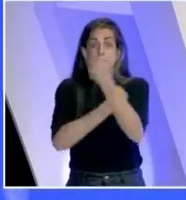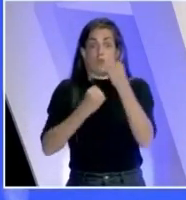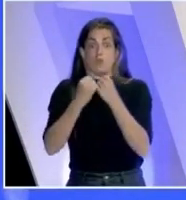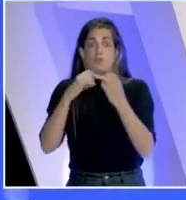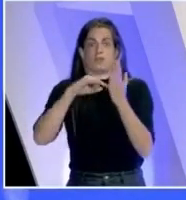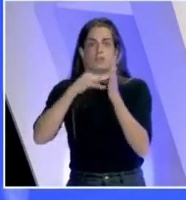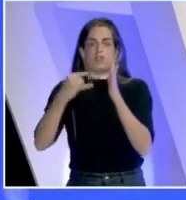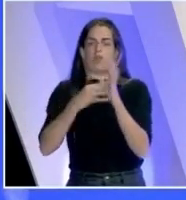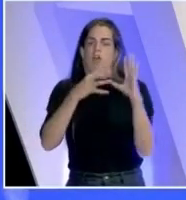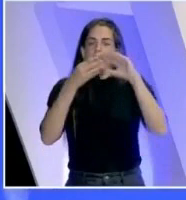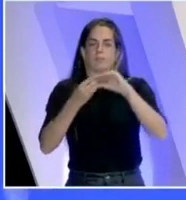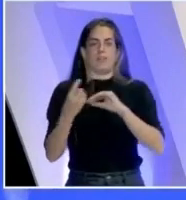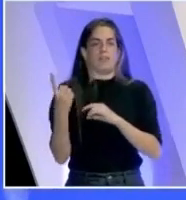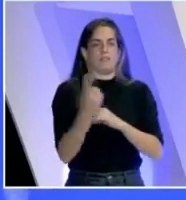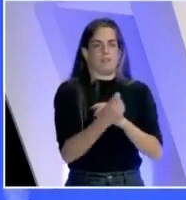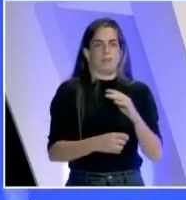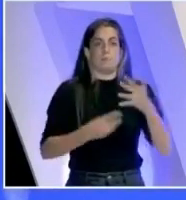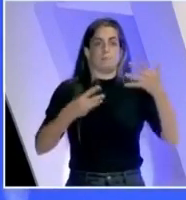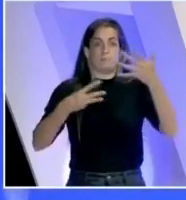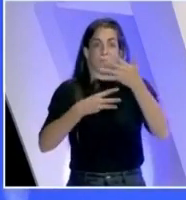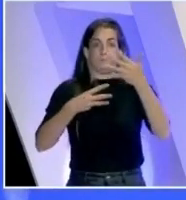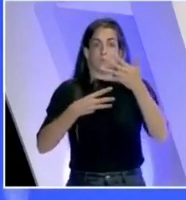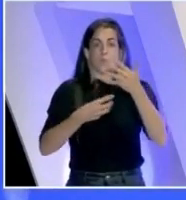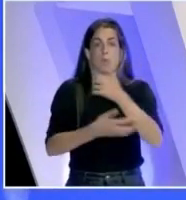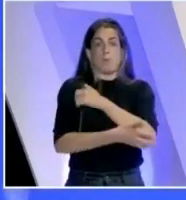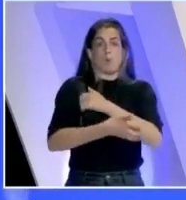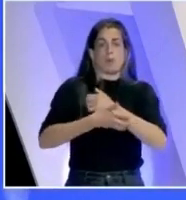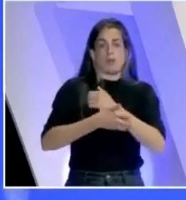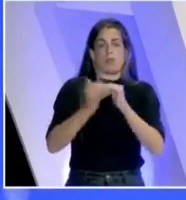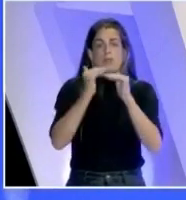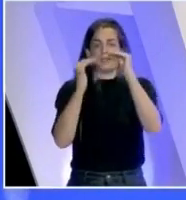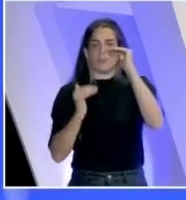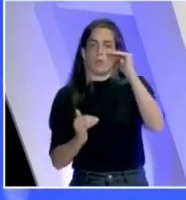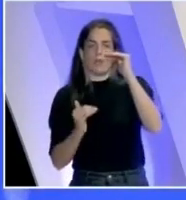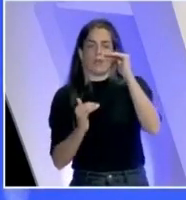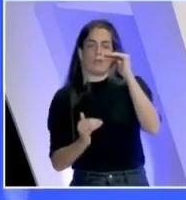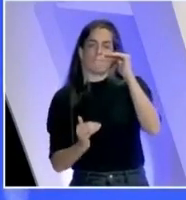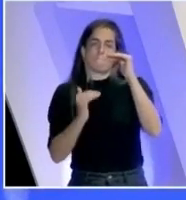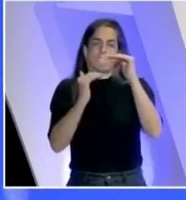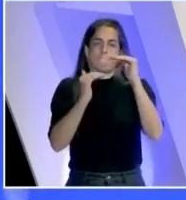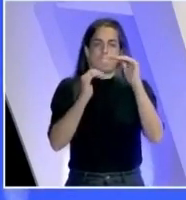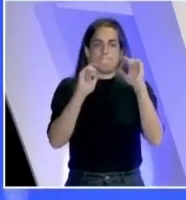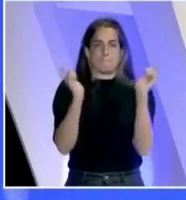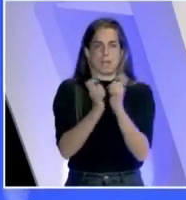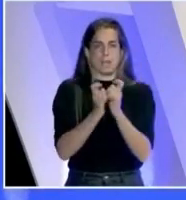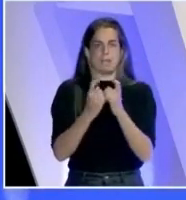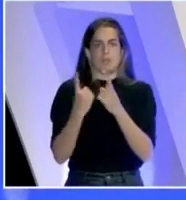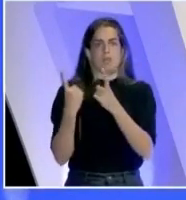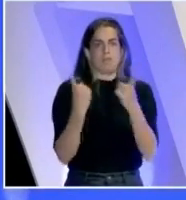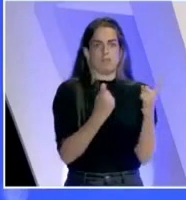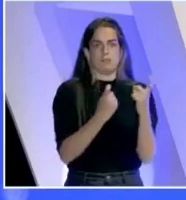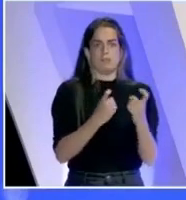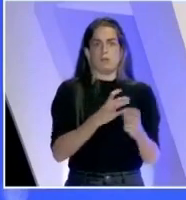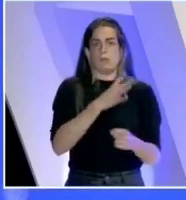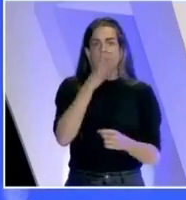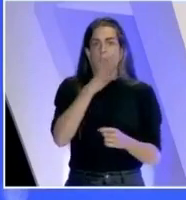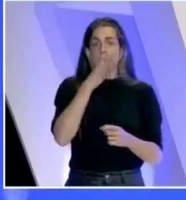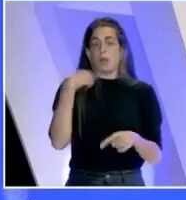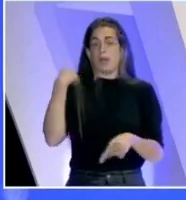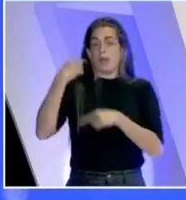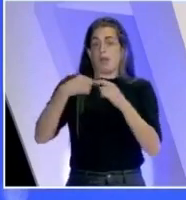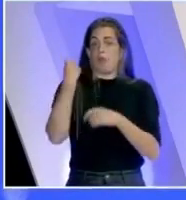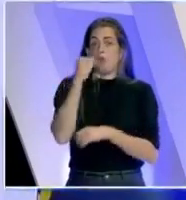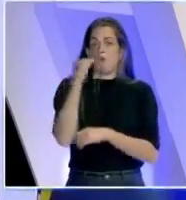El octavo, reducir la pobreza, la desigualdad y reactivar ese ascensor social que se ha puesto en cuestión por parte de las generaciones